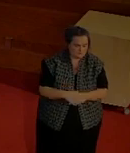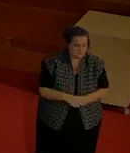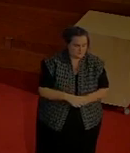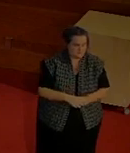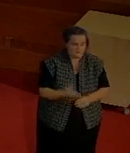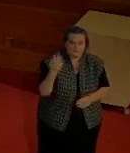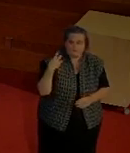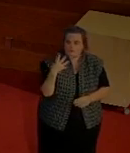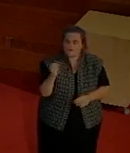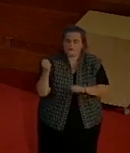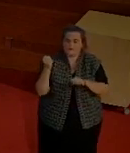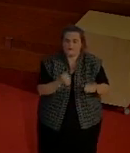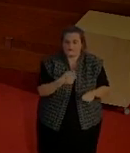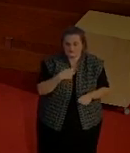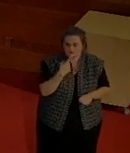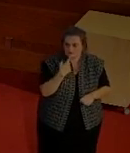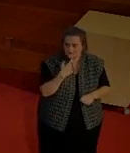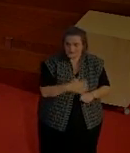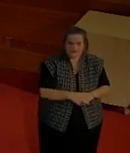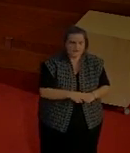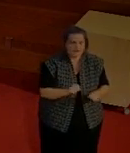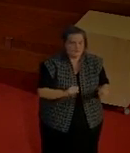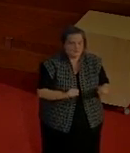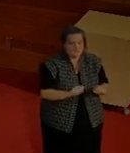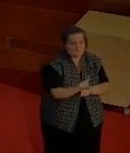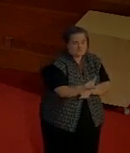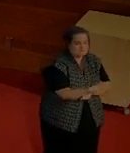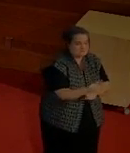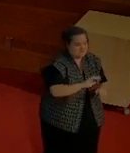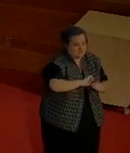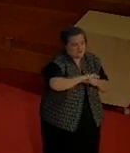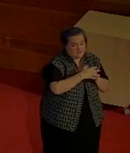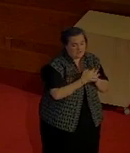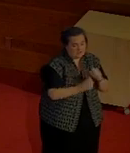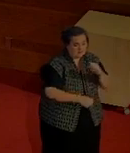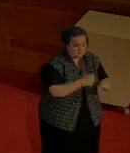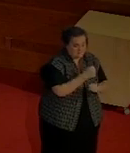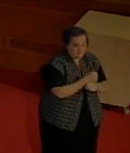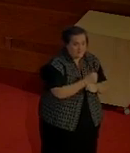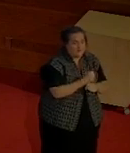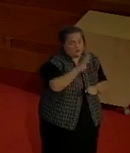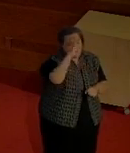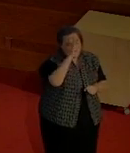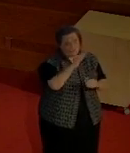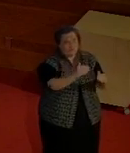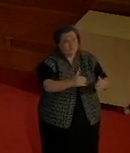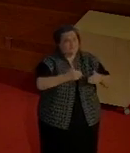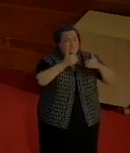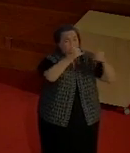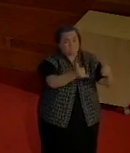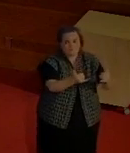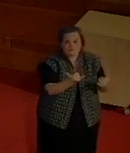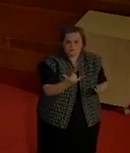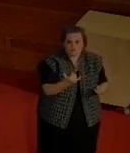años decíamos de y hacer un misil que pueda llevar más cabezas nucleares o ser capaz de llegar a la luna ahora es la computación